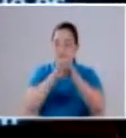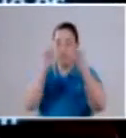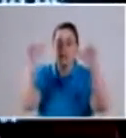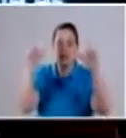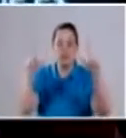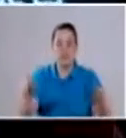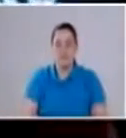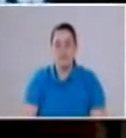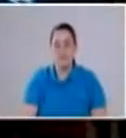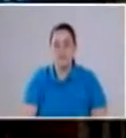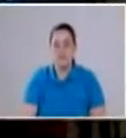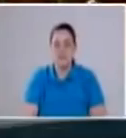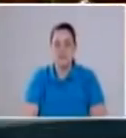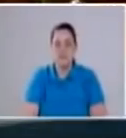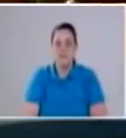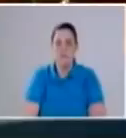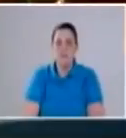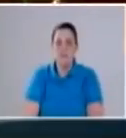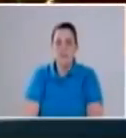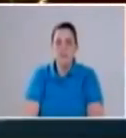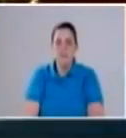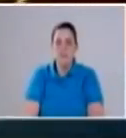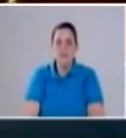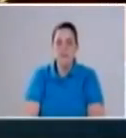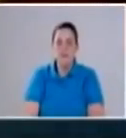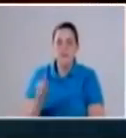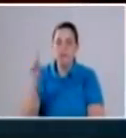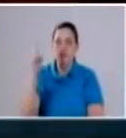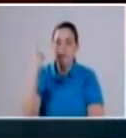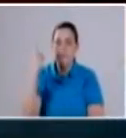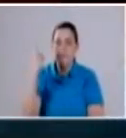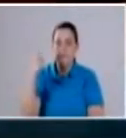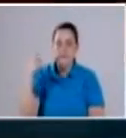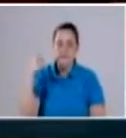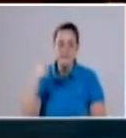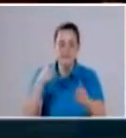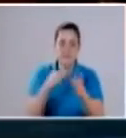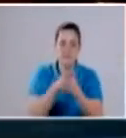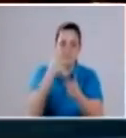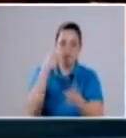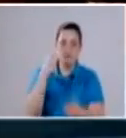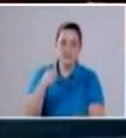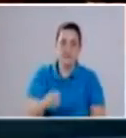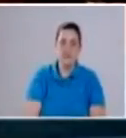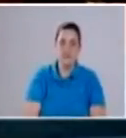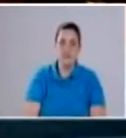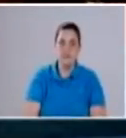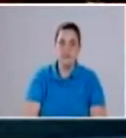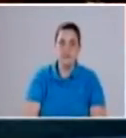Impresionante. El primer tunazo fue, creo que a las 3 de la mañana.